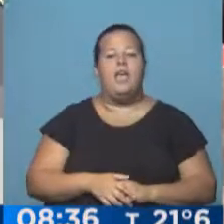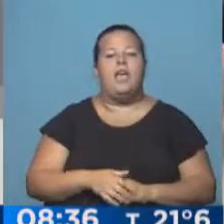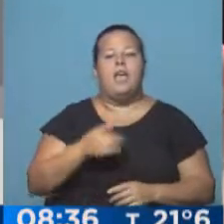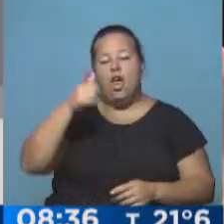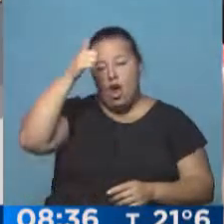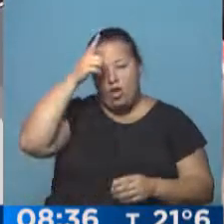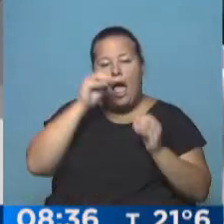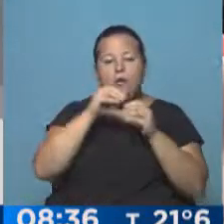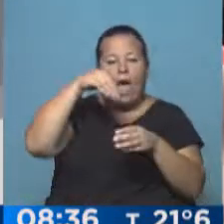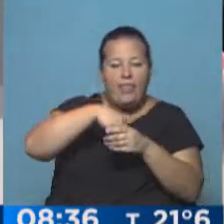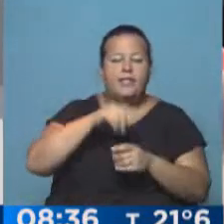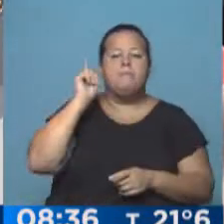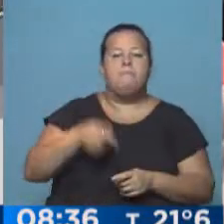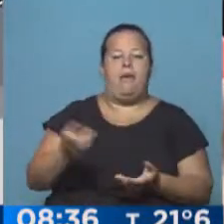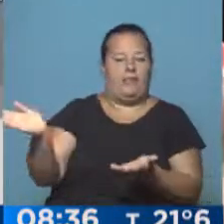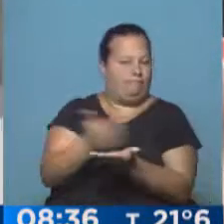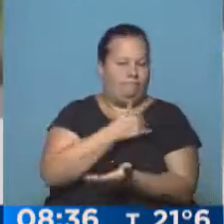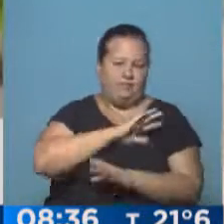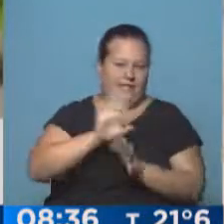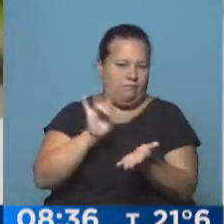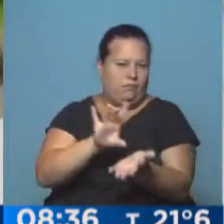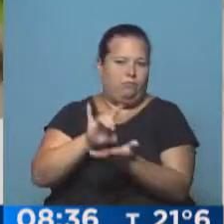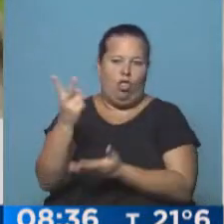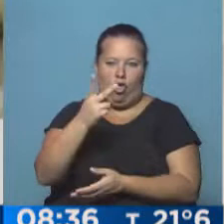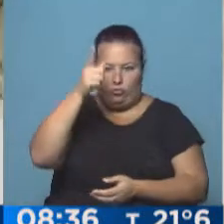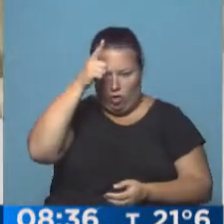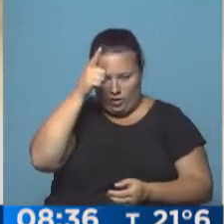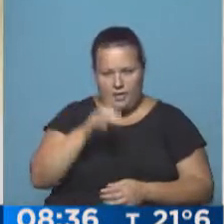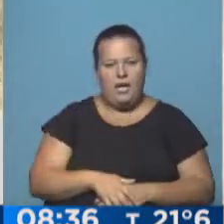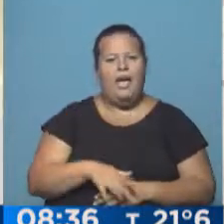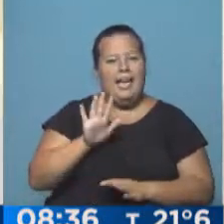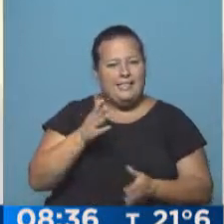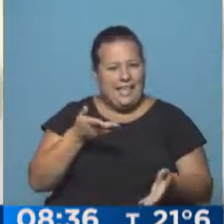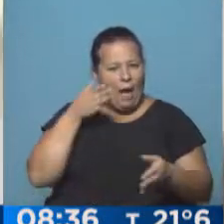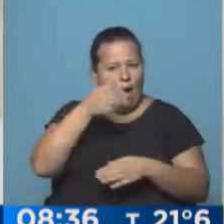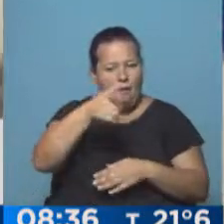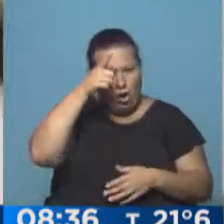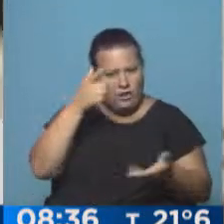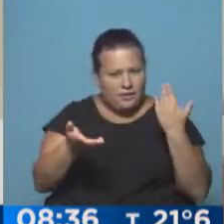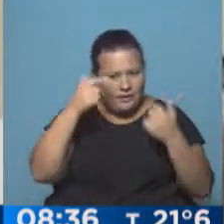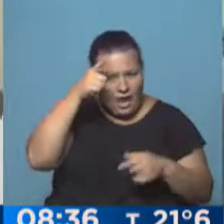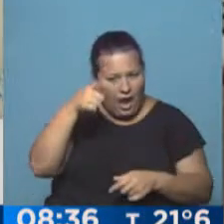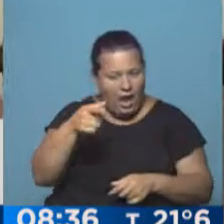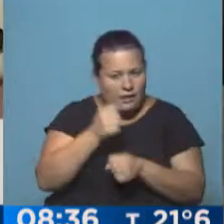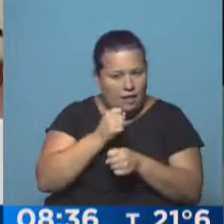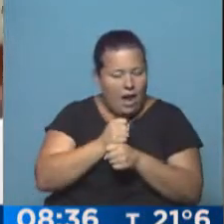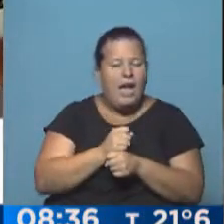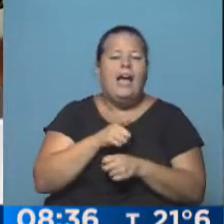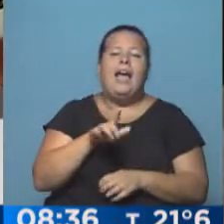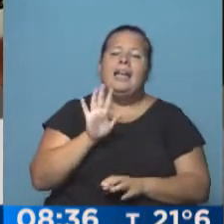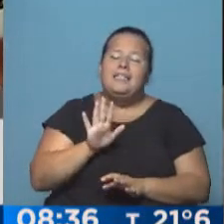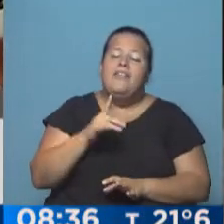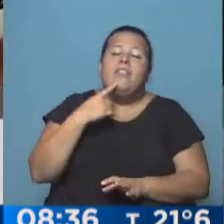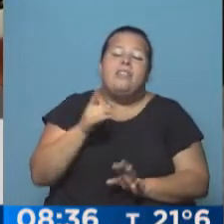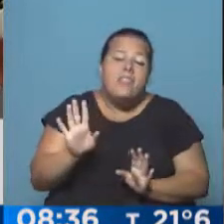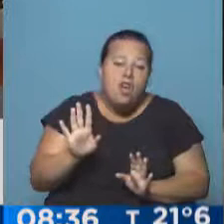Auditoría de Asuntos Internos dispuso la desafectación inmediata de los dos efectivos. ¿Estaba haciendo un operativo policial este patrullero?